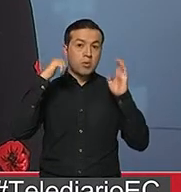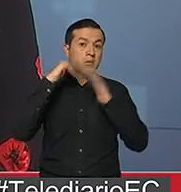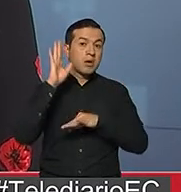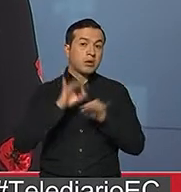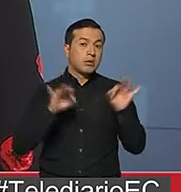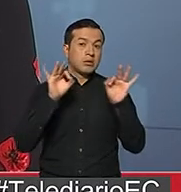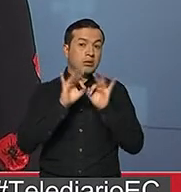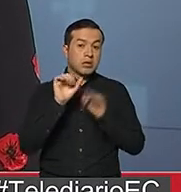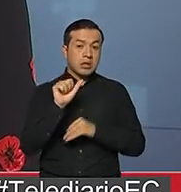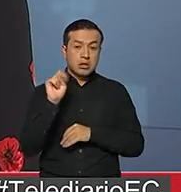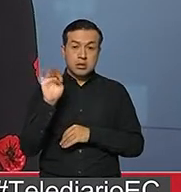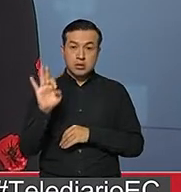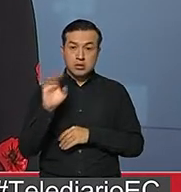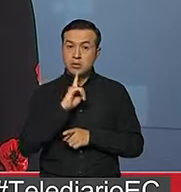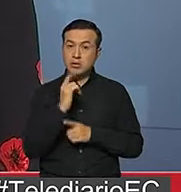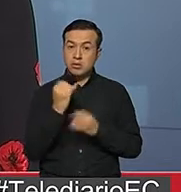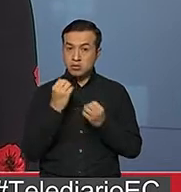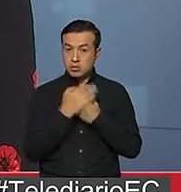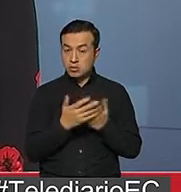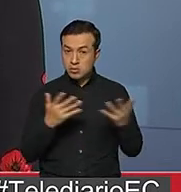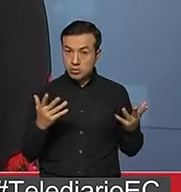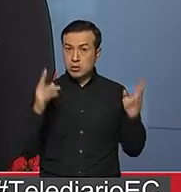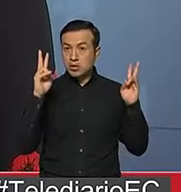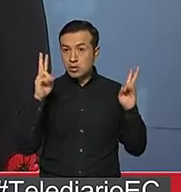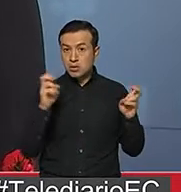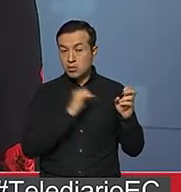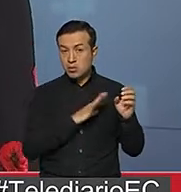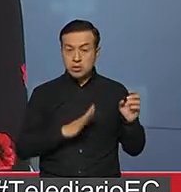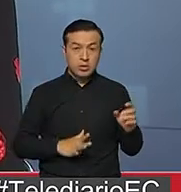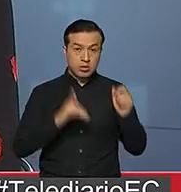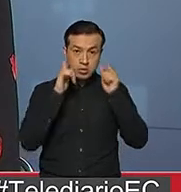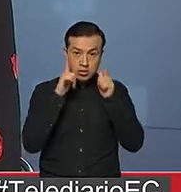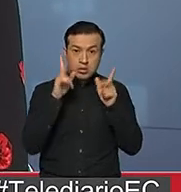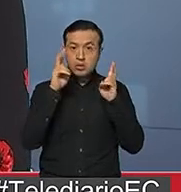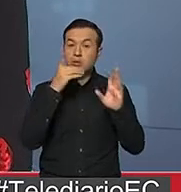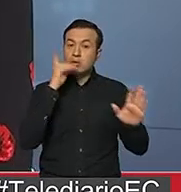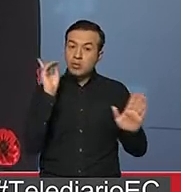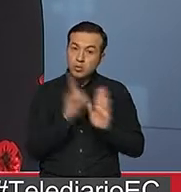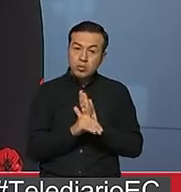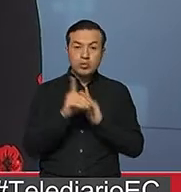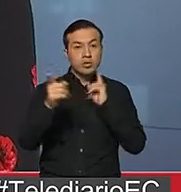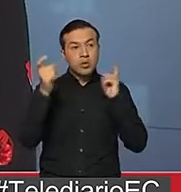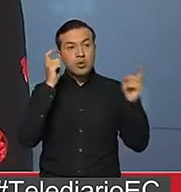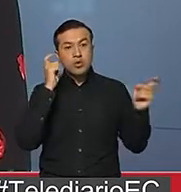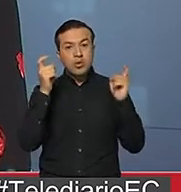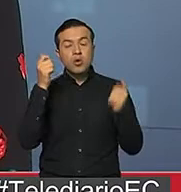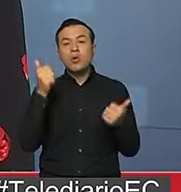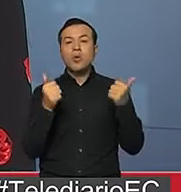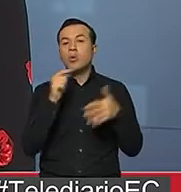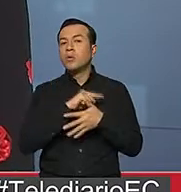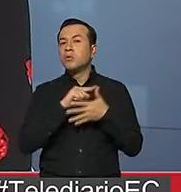según la agencia nacional de tránsito en este momento el tema de la prevención el tema de la denuncia los controles que es en